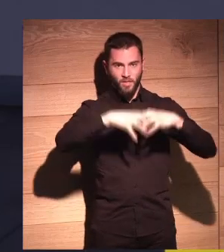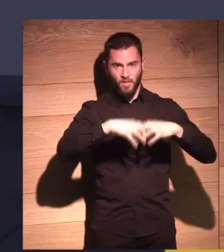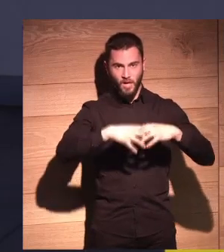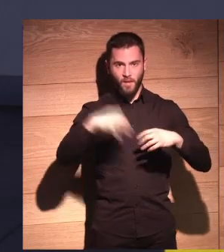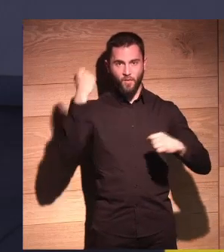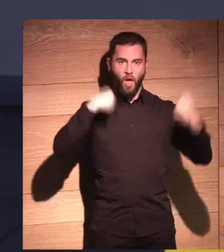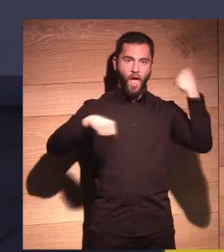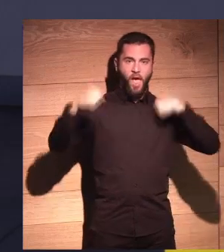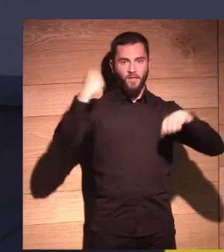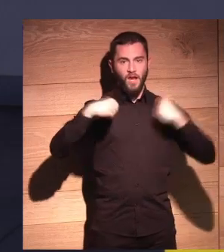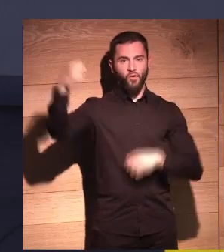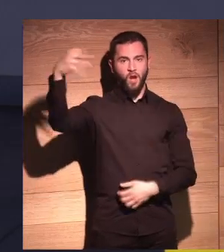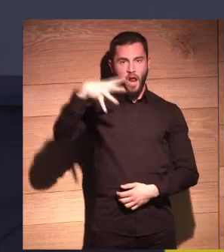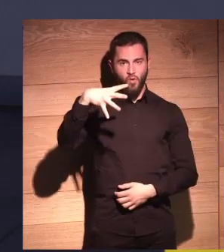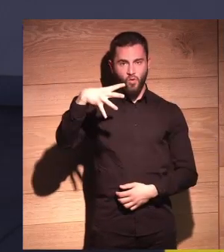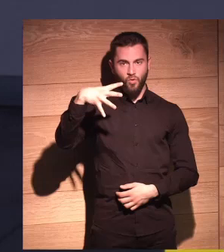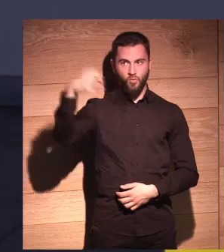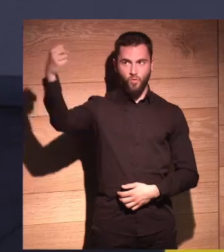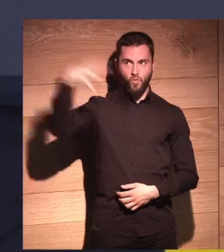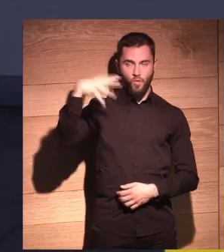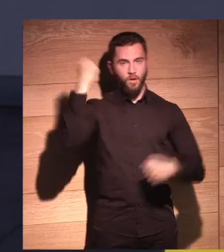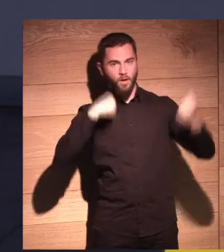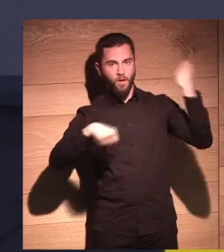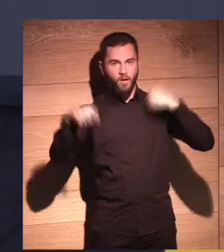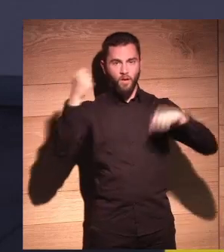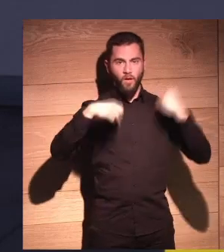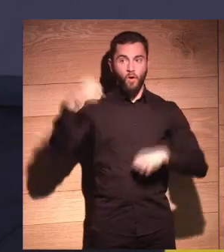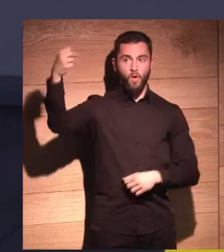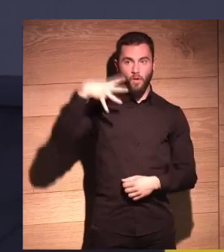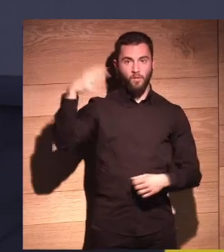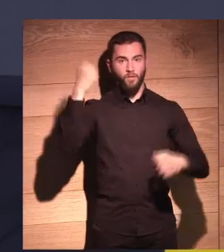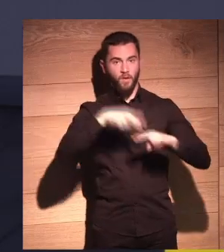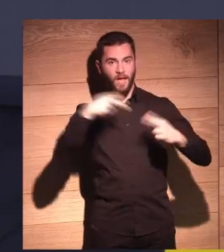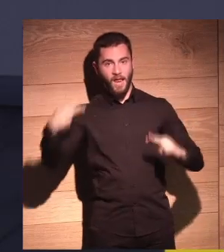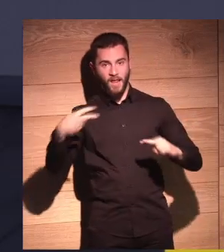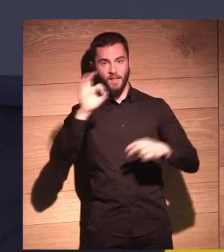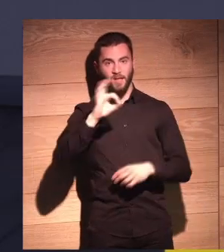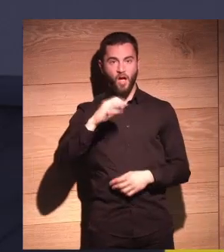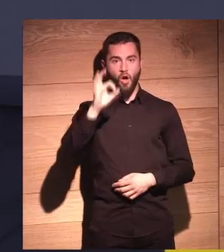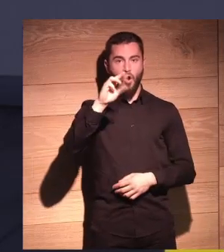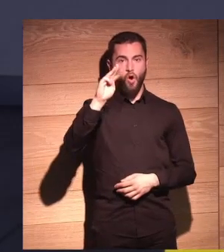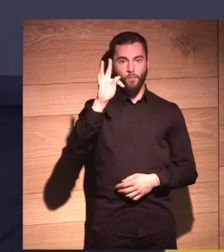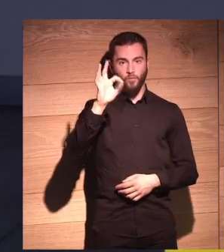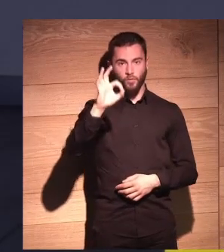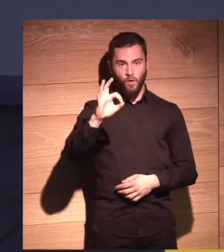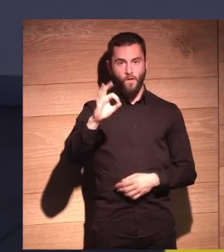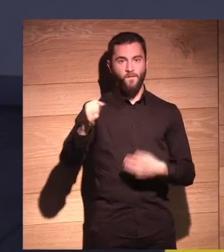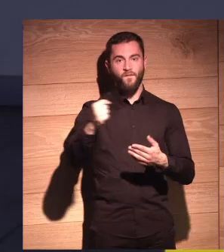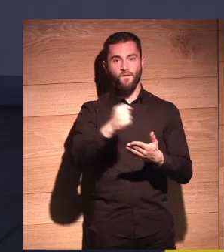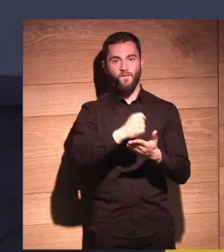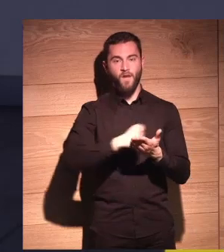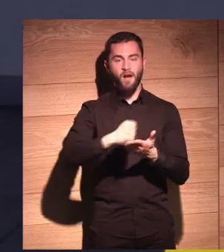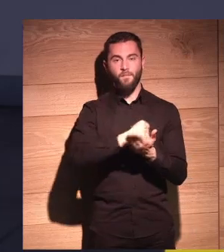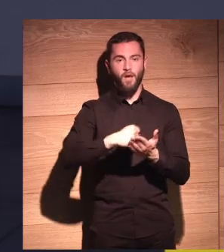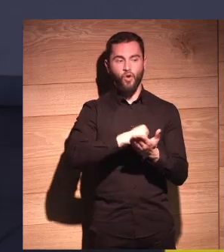mediante la luz, como es la optogenética o la fotofarmacología. Es decir, tenemos la